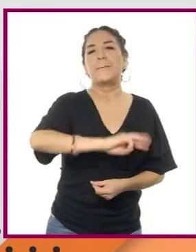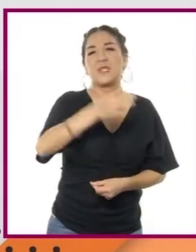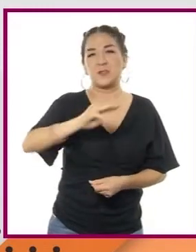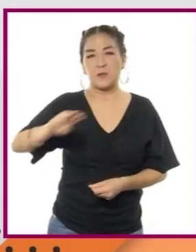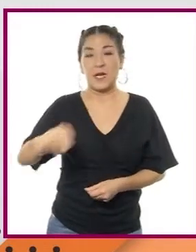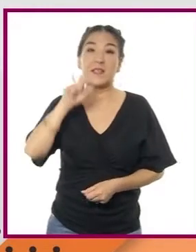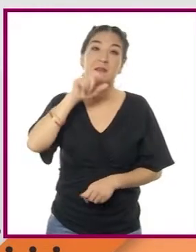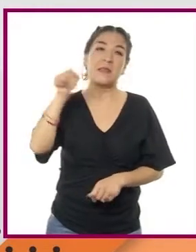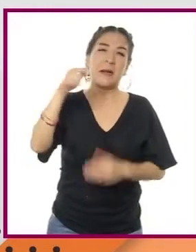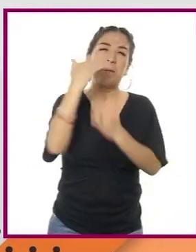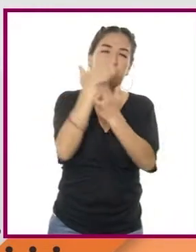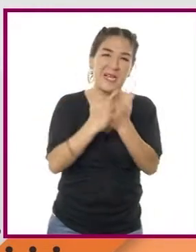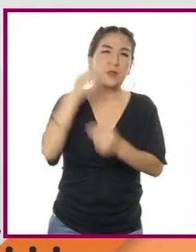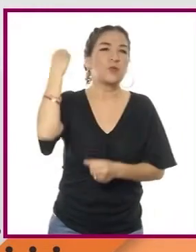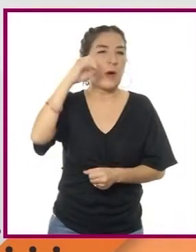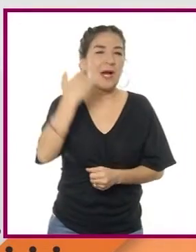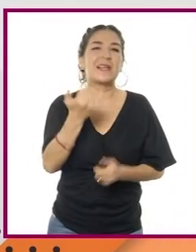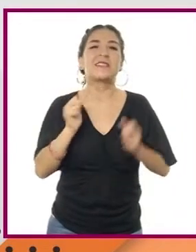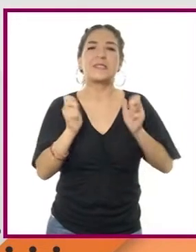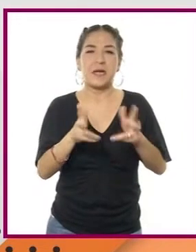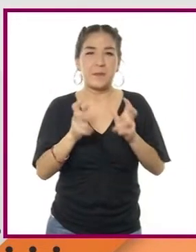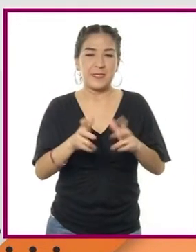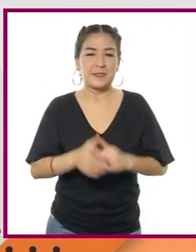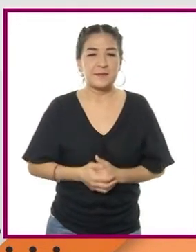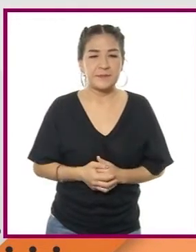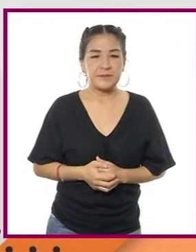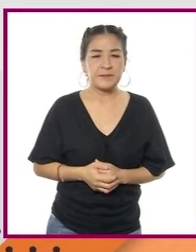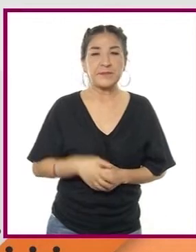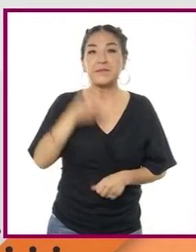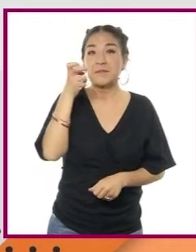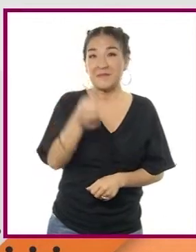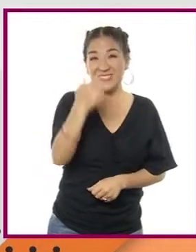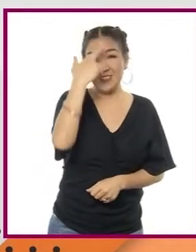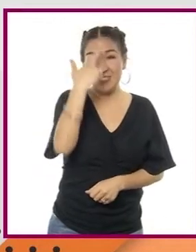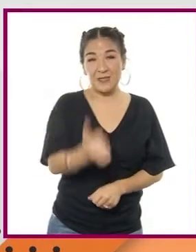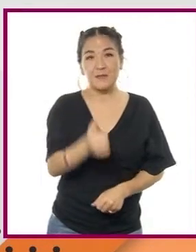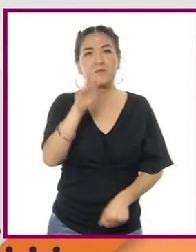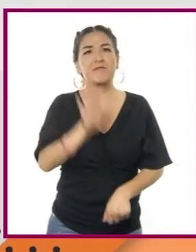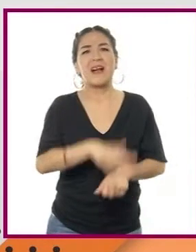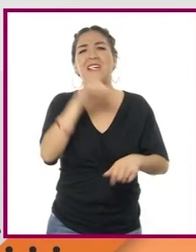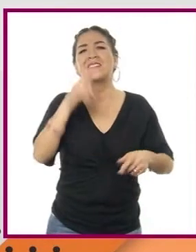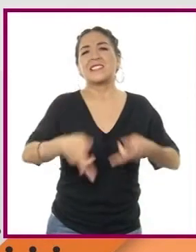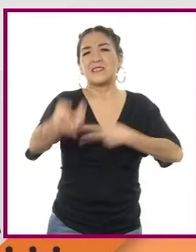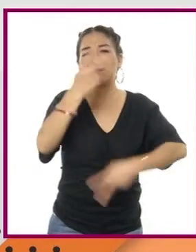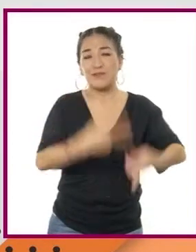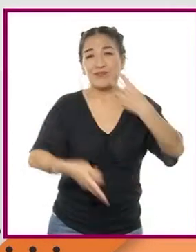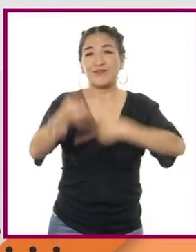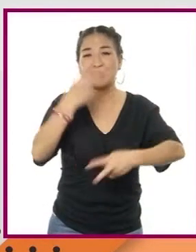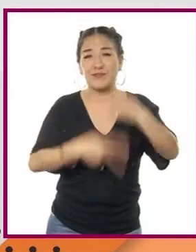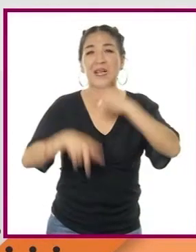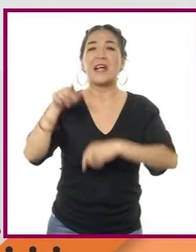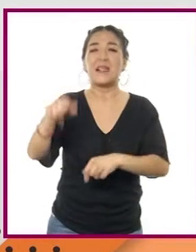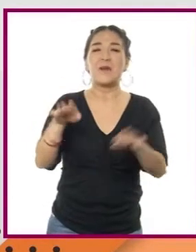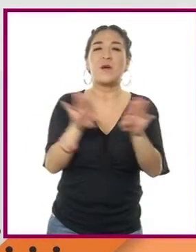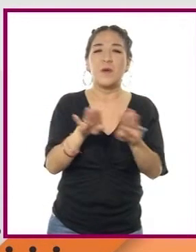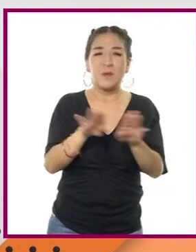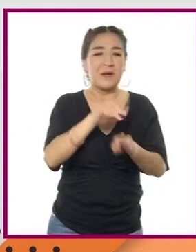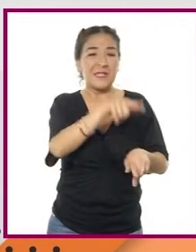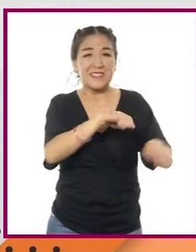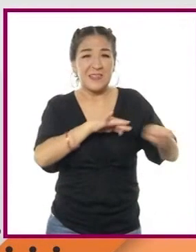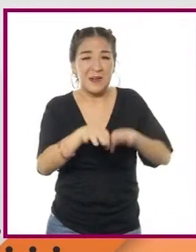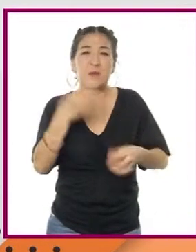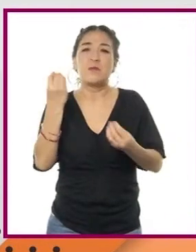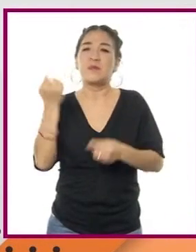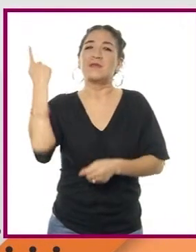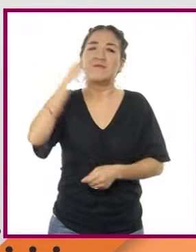en Oaxaca y Chiapas. Debido a la brutal explotación que padecieron los indígenas en las plantaciones